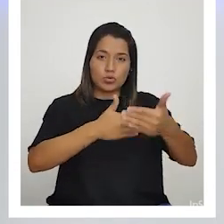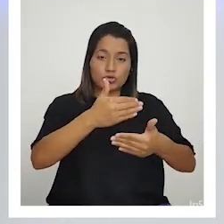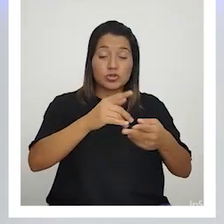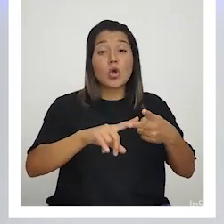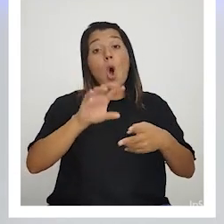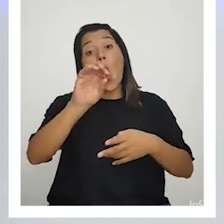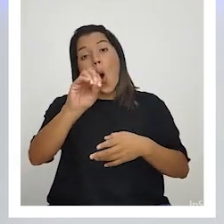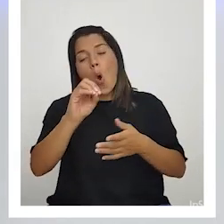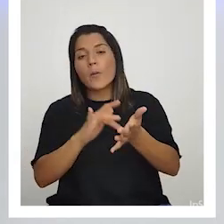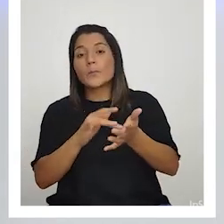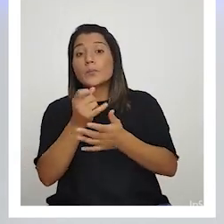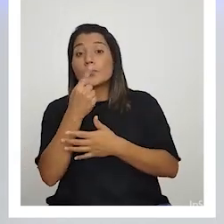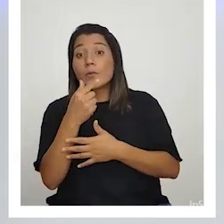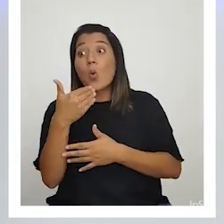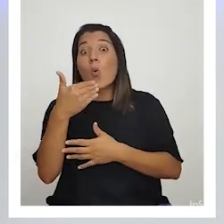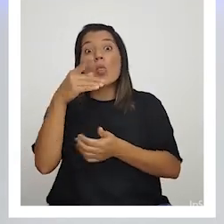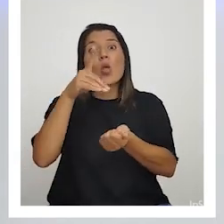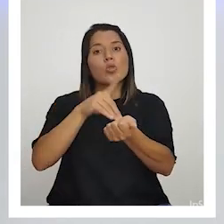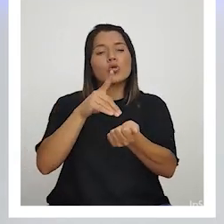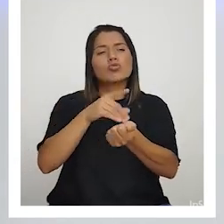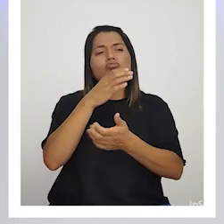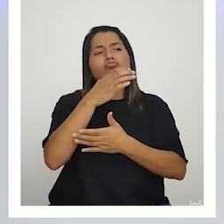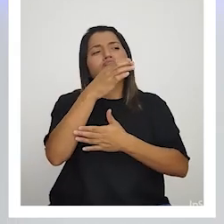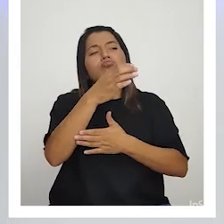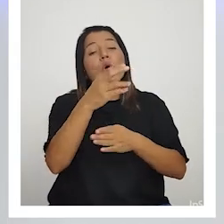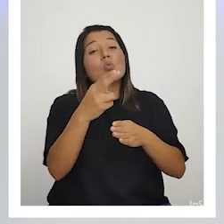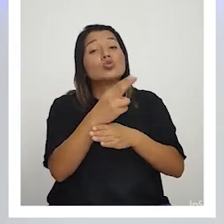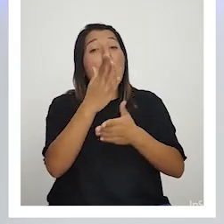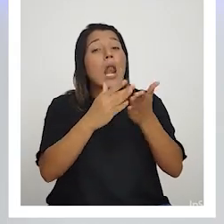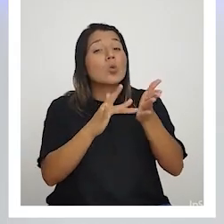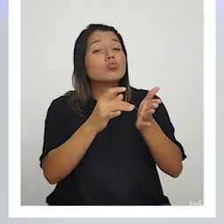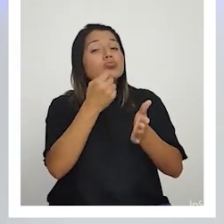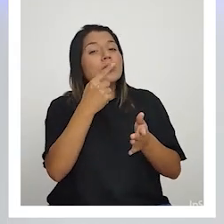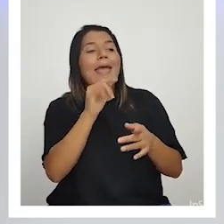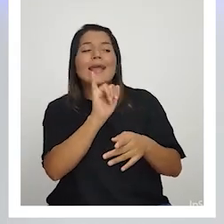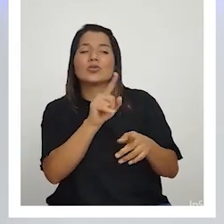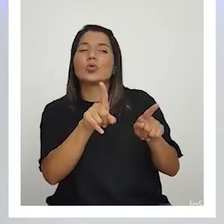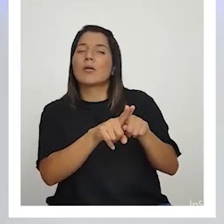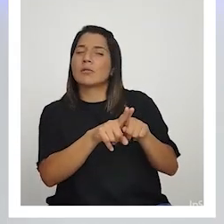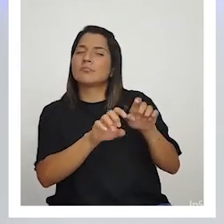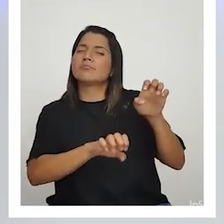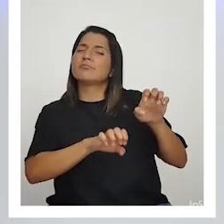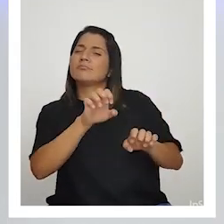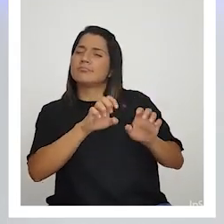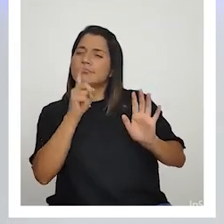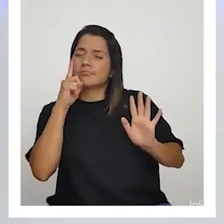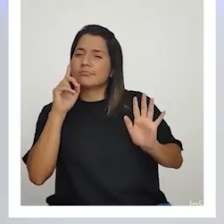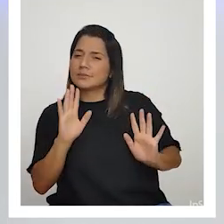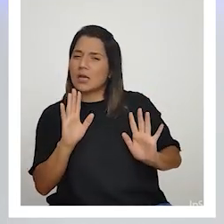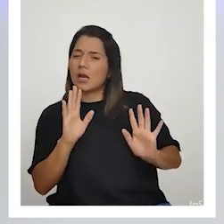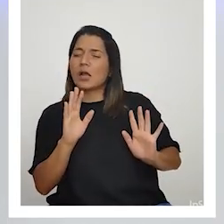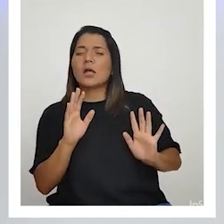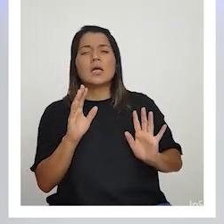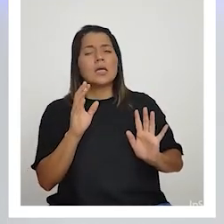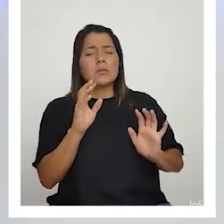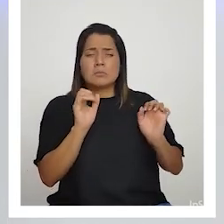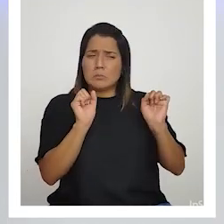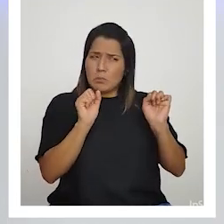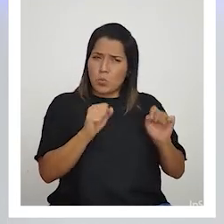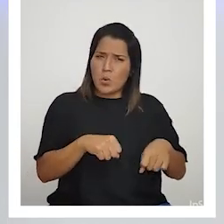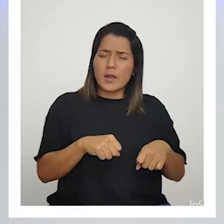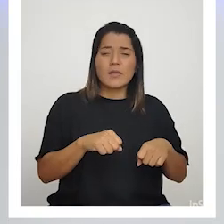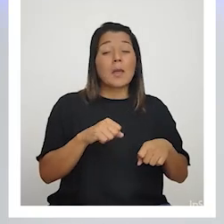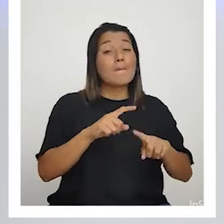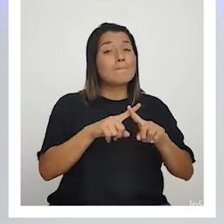cabecera recomienda usar algún fármaco, también hay que evaluarlo hasta qué punto puede ser, pero muchas